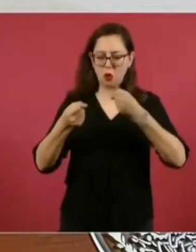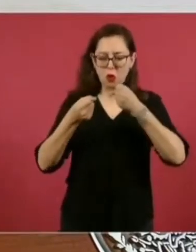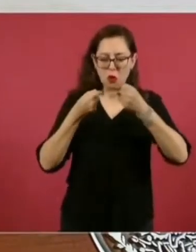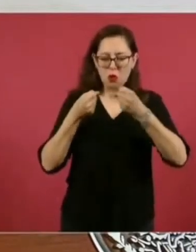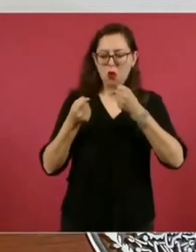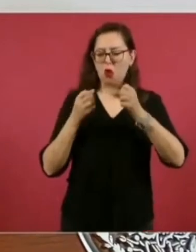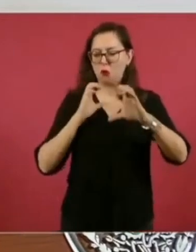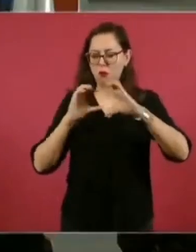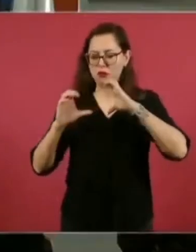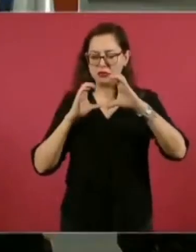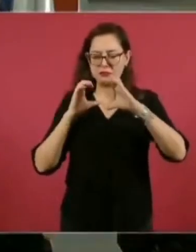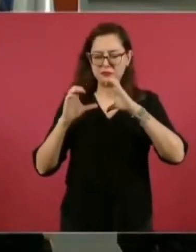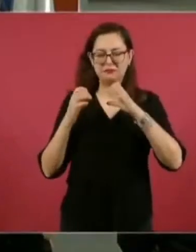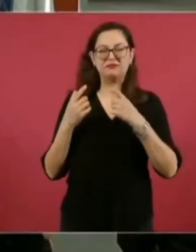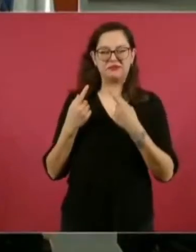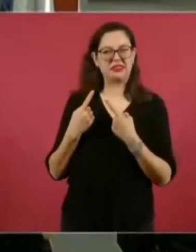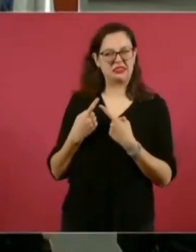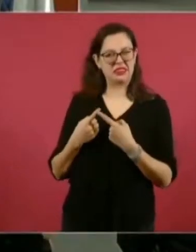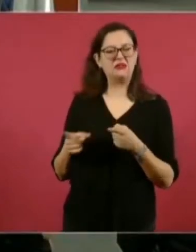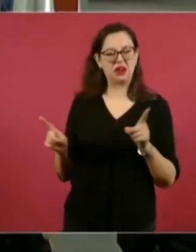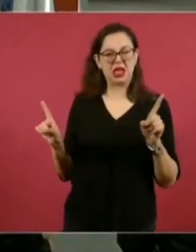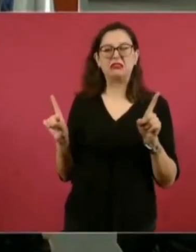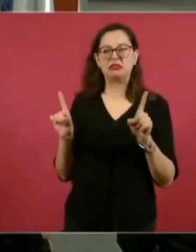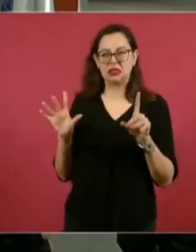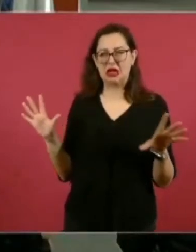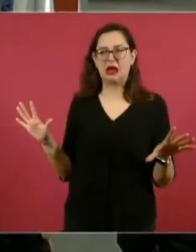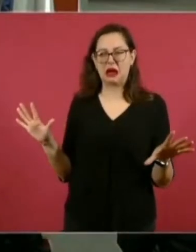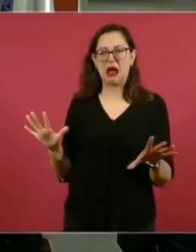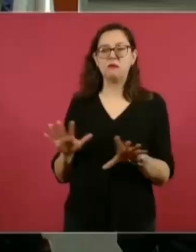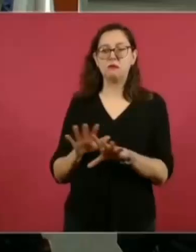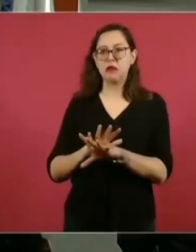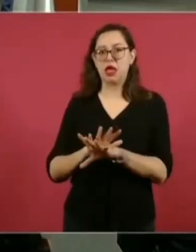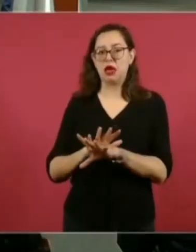porque era un hombre inteligente